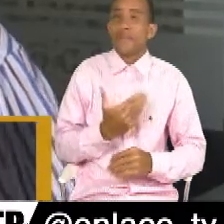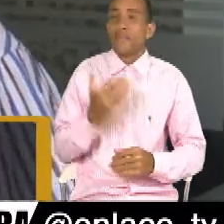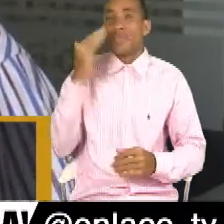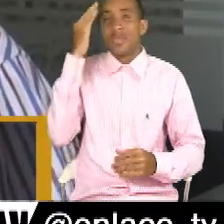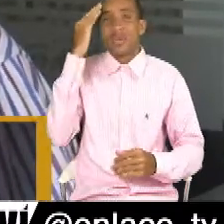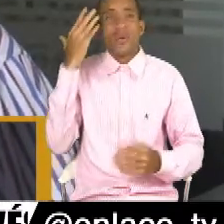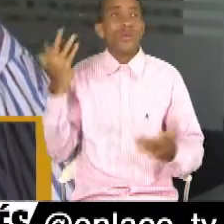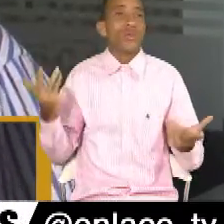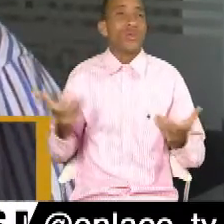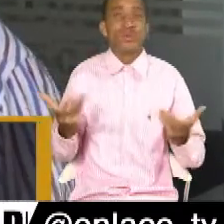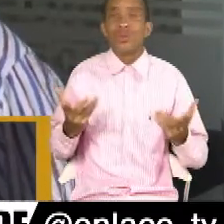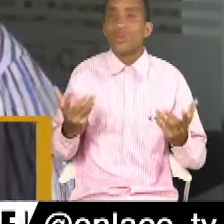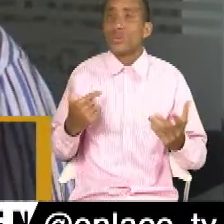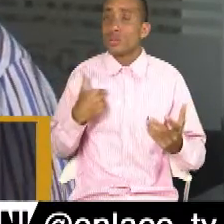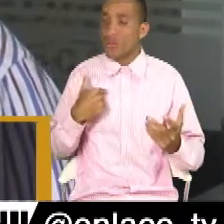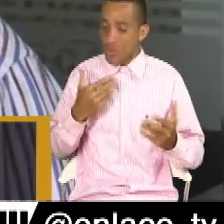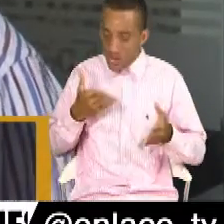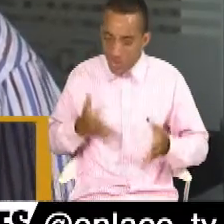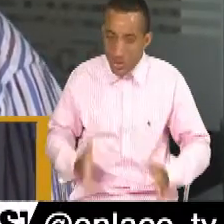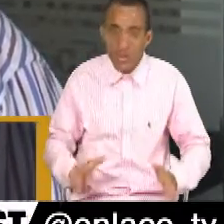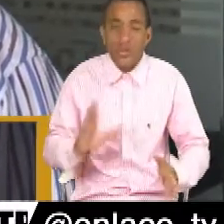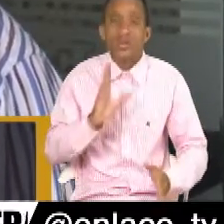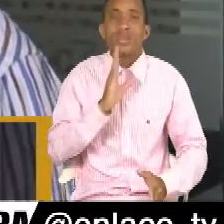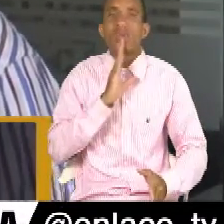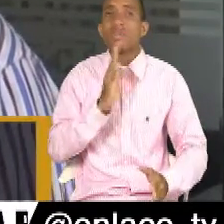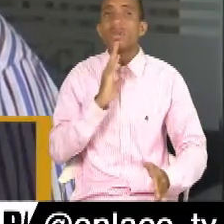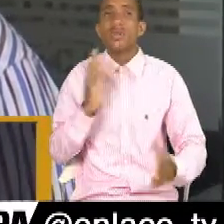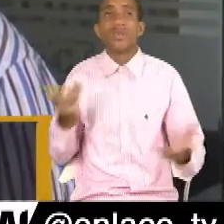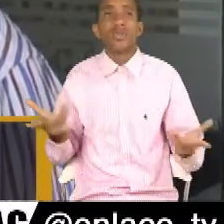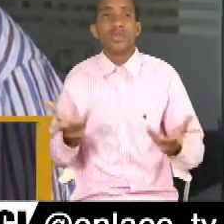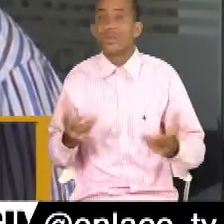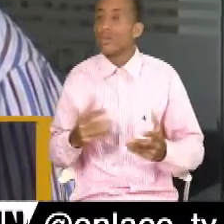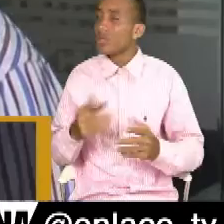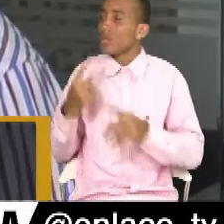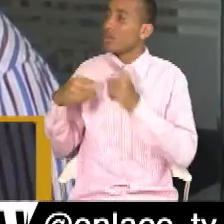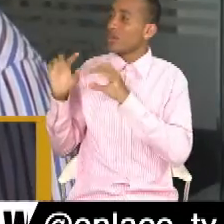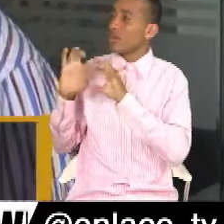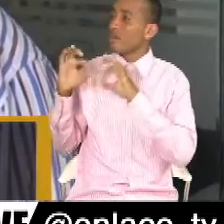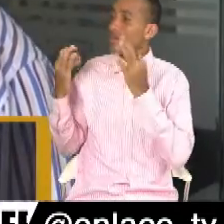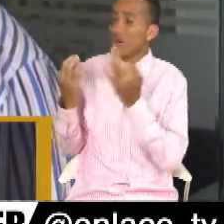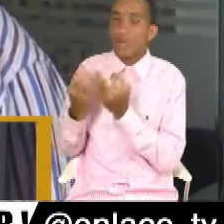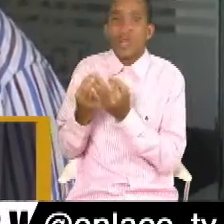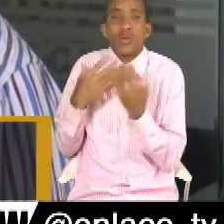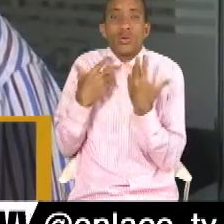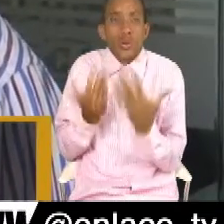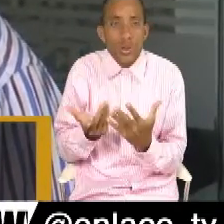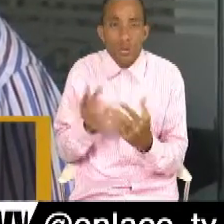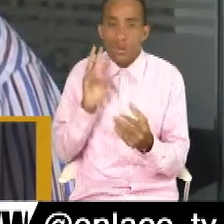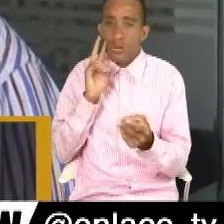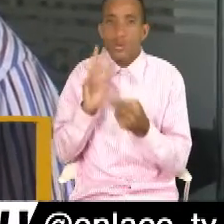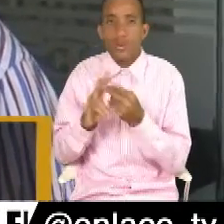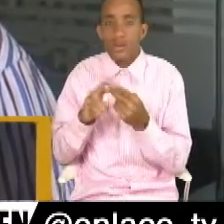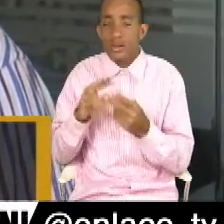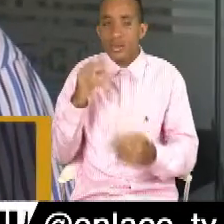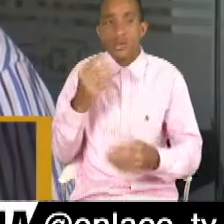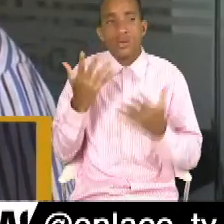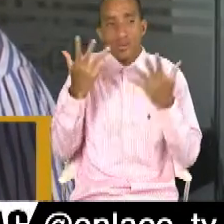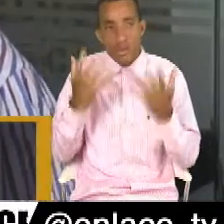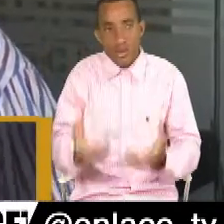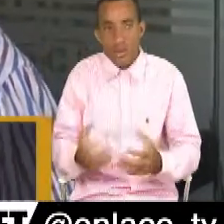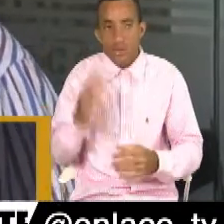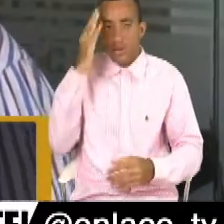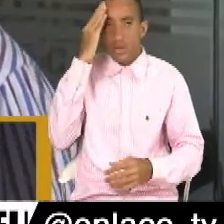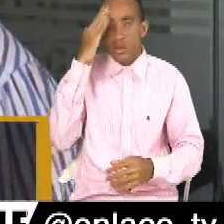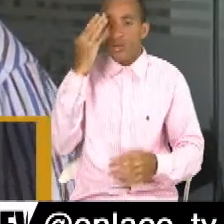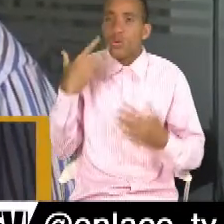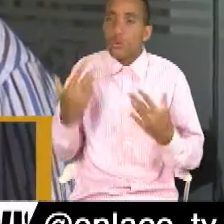dónde provengo, de dónde procedo de mi padre. Pues así no lo haya visto, pero yo pues es mi papá y quiero saber de él, quiero saber cómo